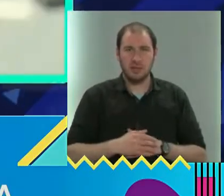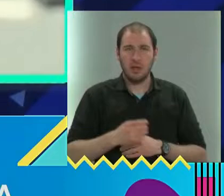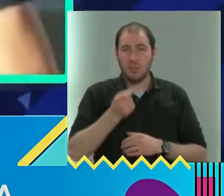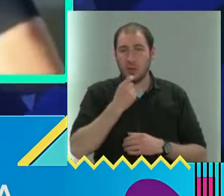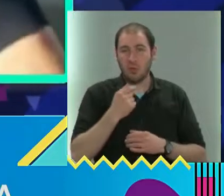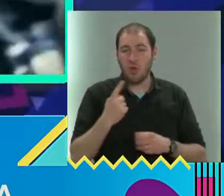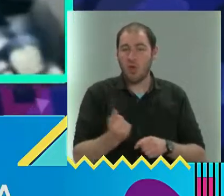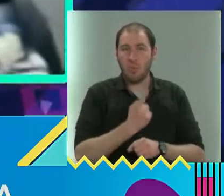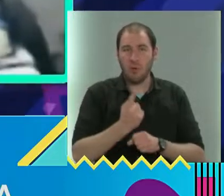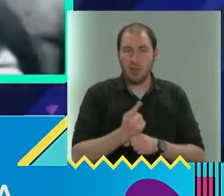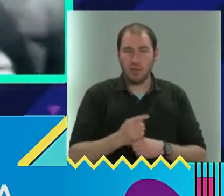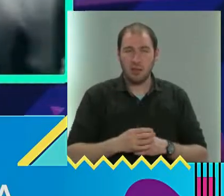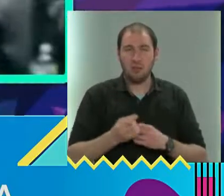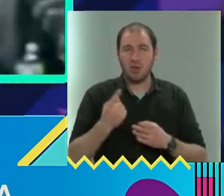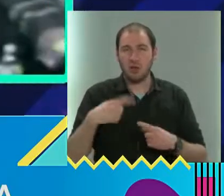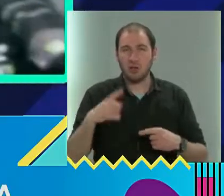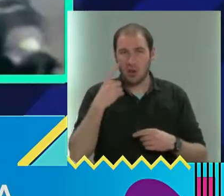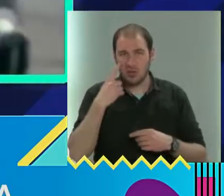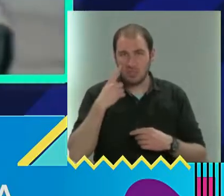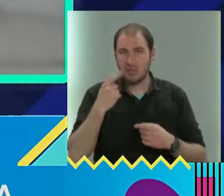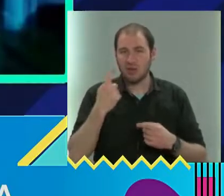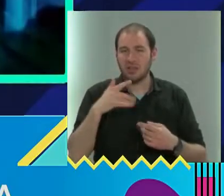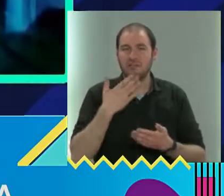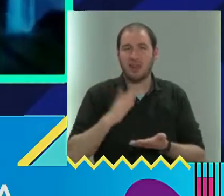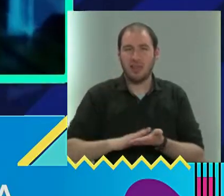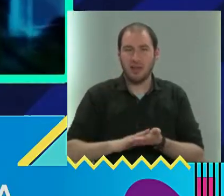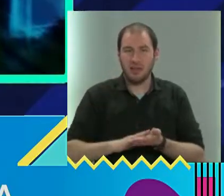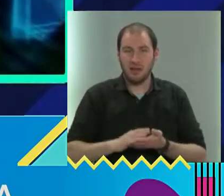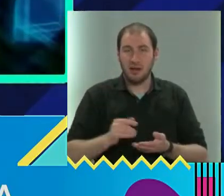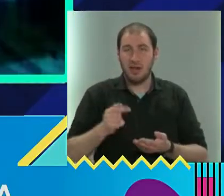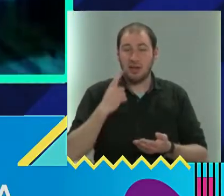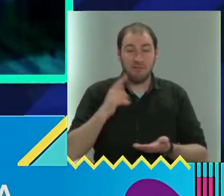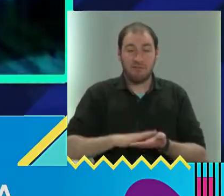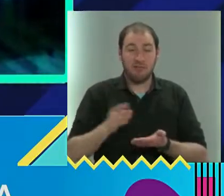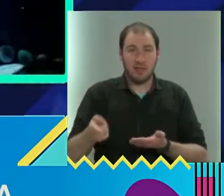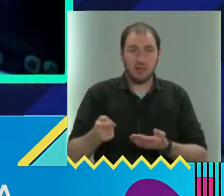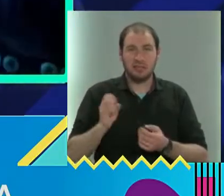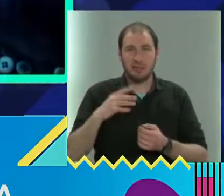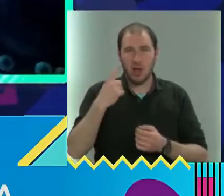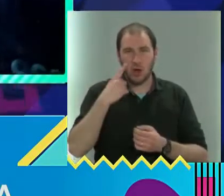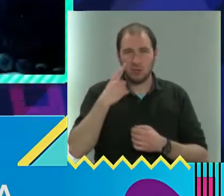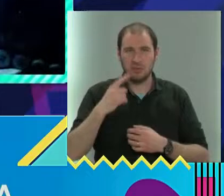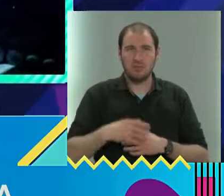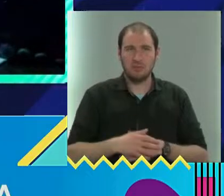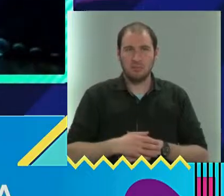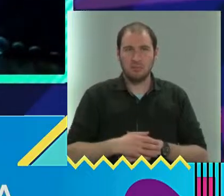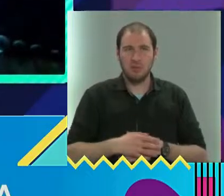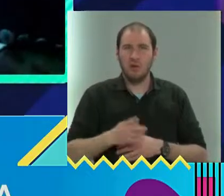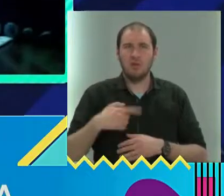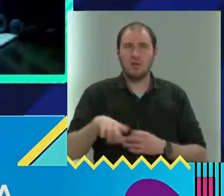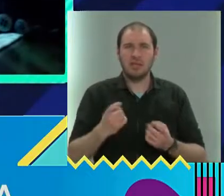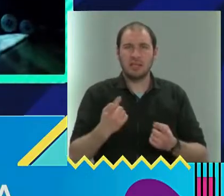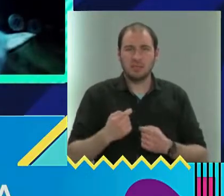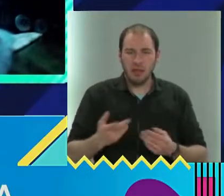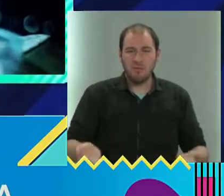la capacidad? Porque un conocimiento es una realidad. Entonces, frente a esa realidad que llamamos conocimiento, lo que necesitamos